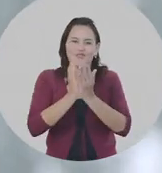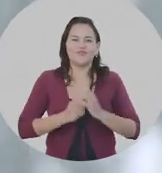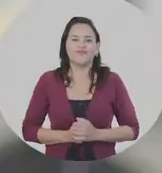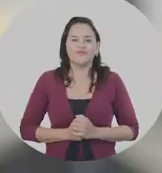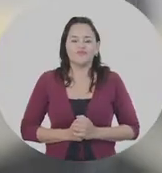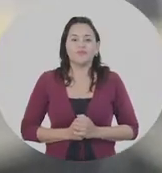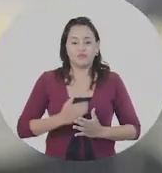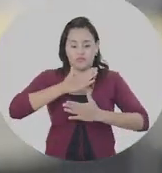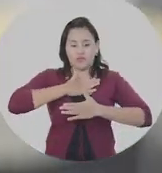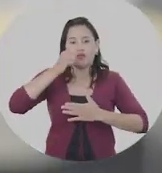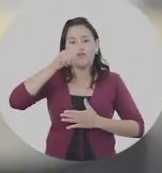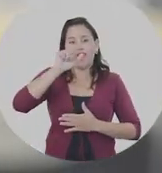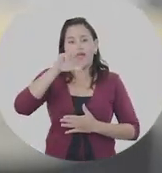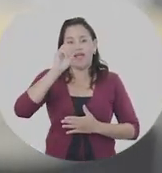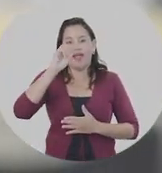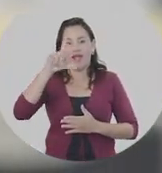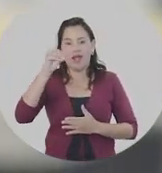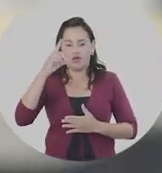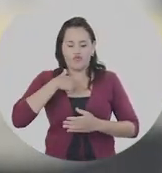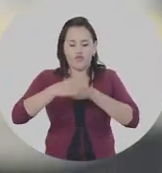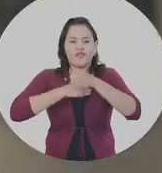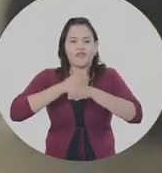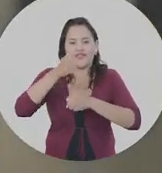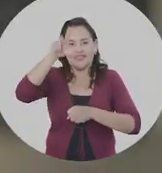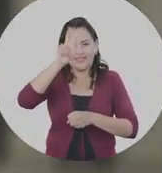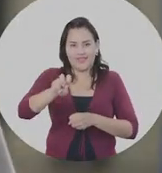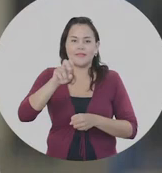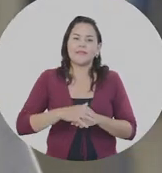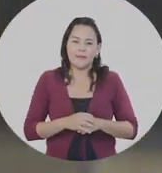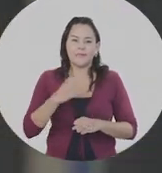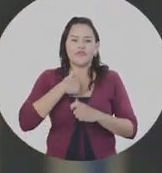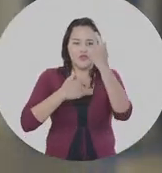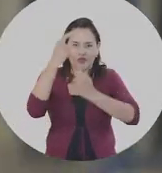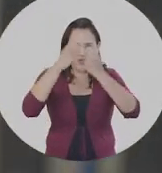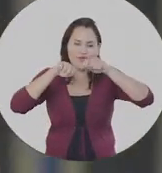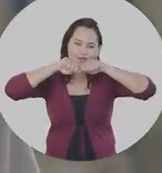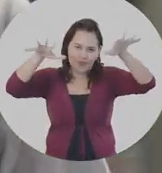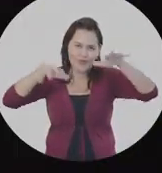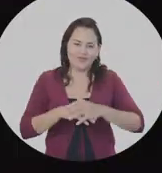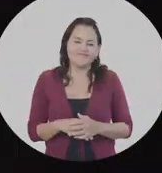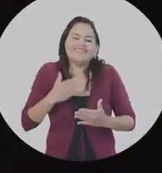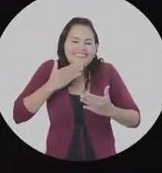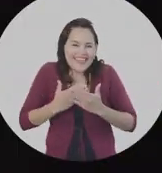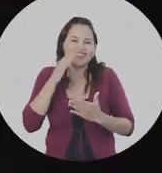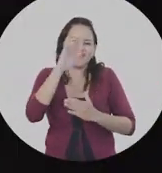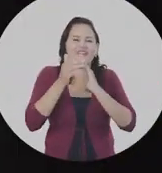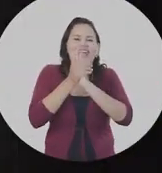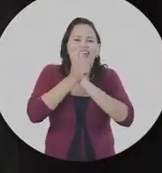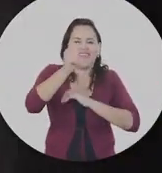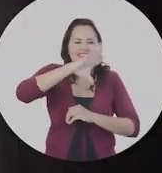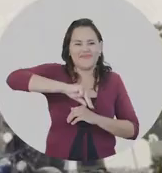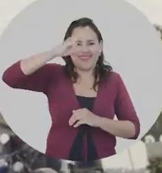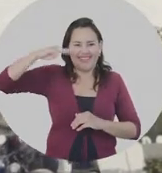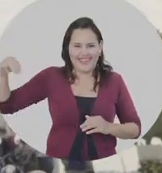Magdalena. Mi nombre es Harold Oduber, tengo 17 años, estoy en el programa de contaduría pública con el programa Talento